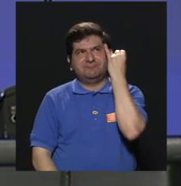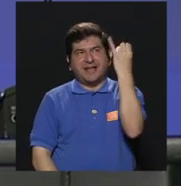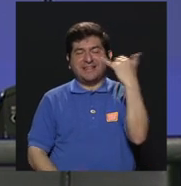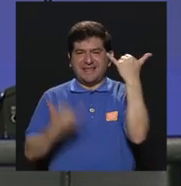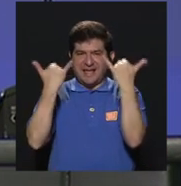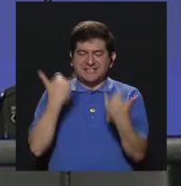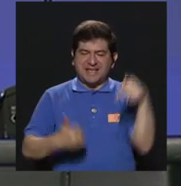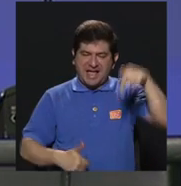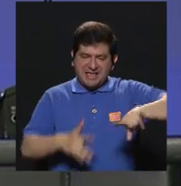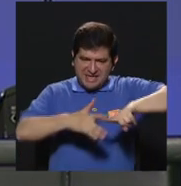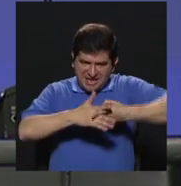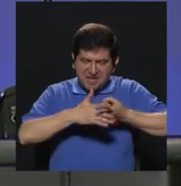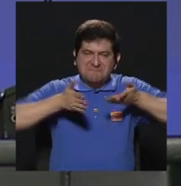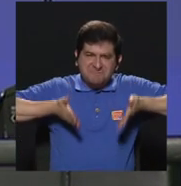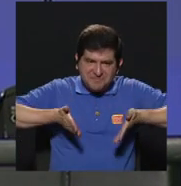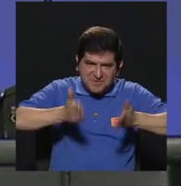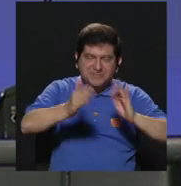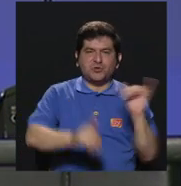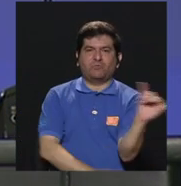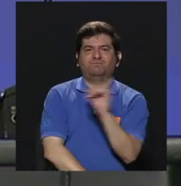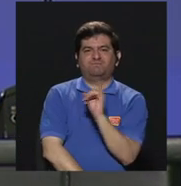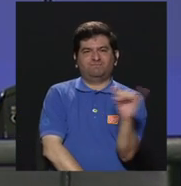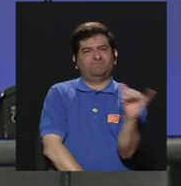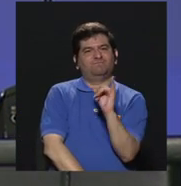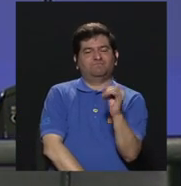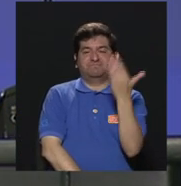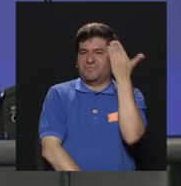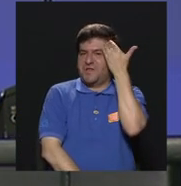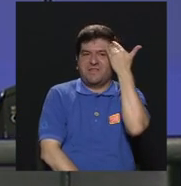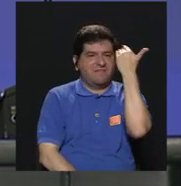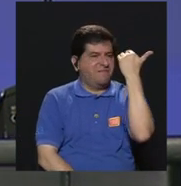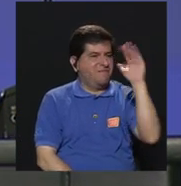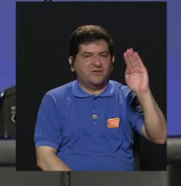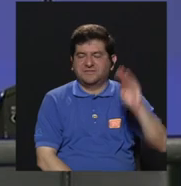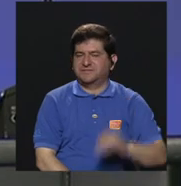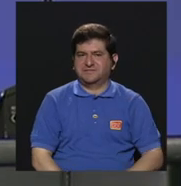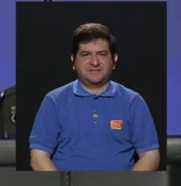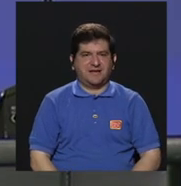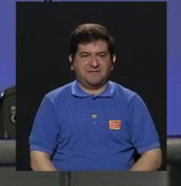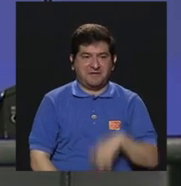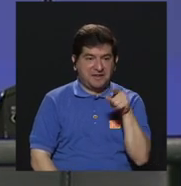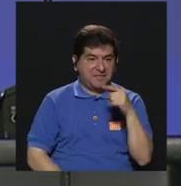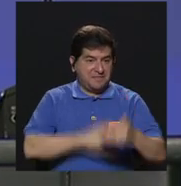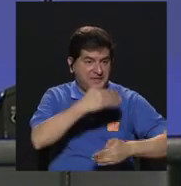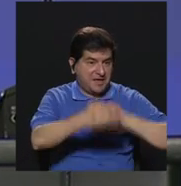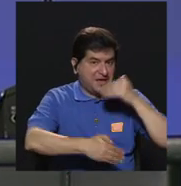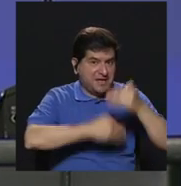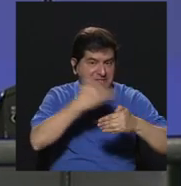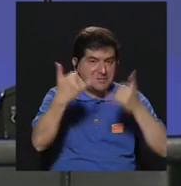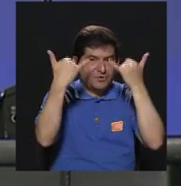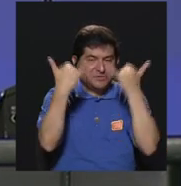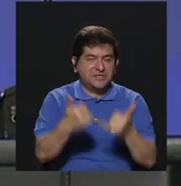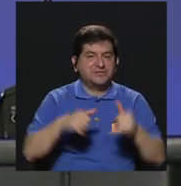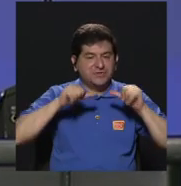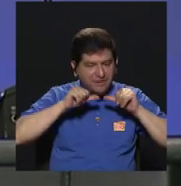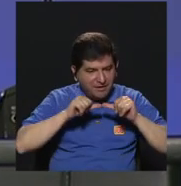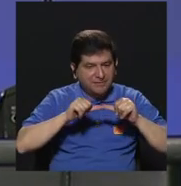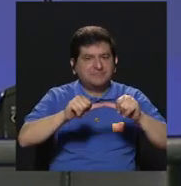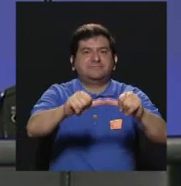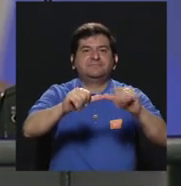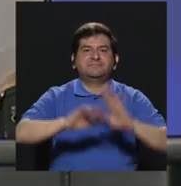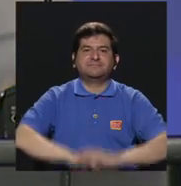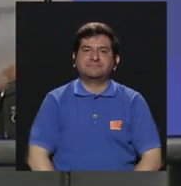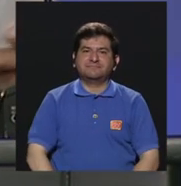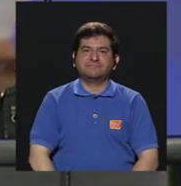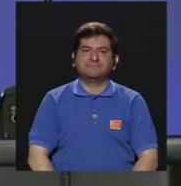ya empezamos por ese camino y no sabemos cuánto de él se ha recorrido.